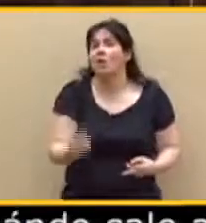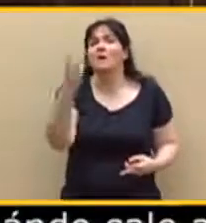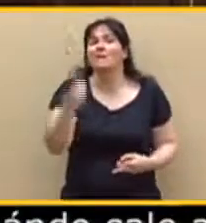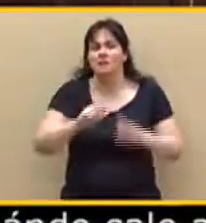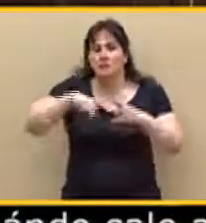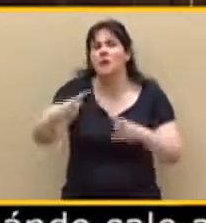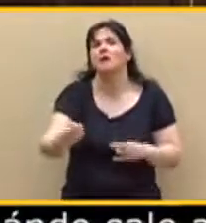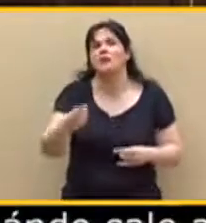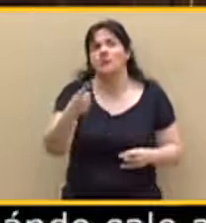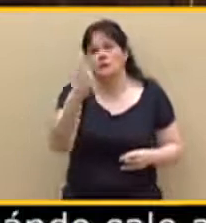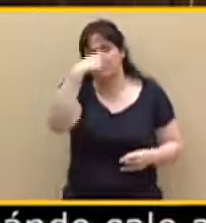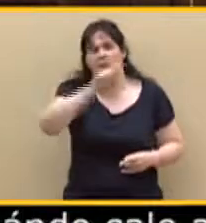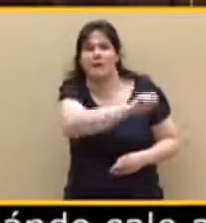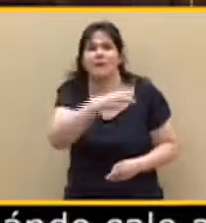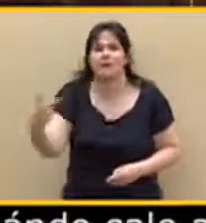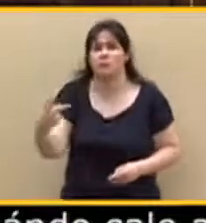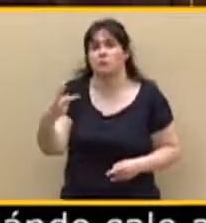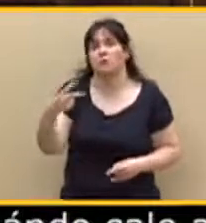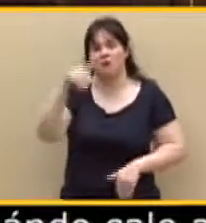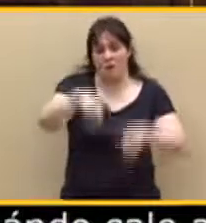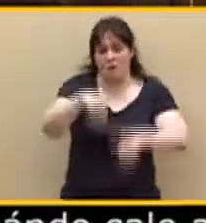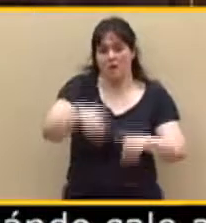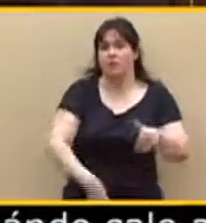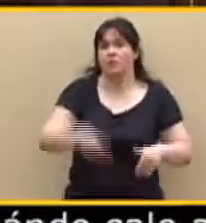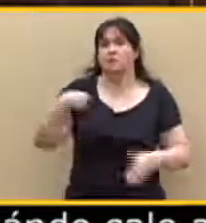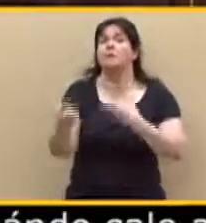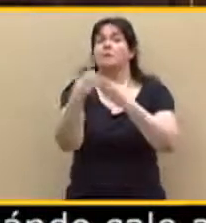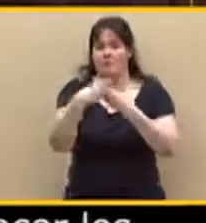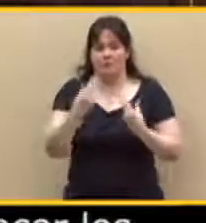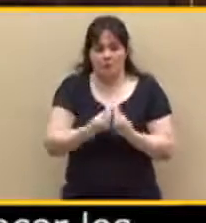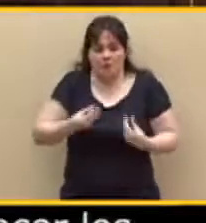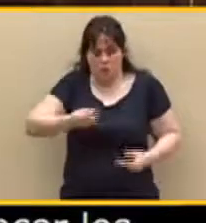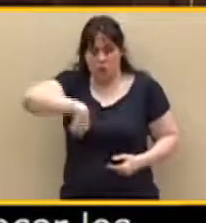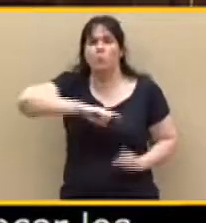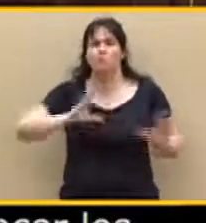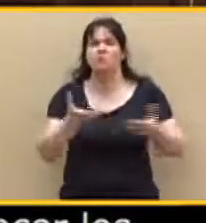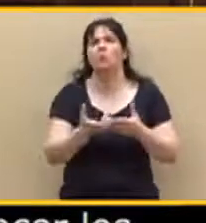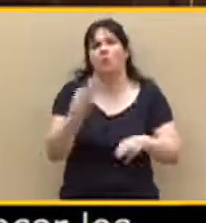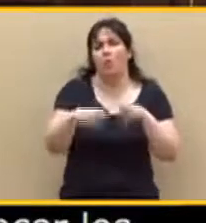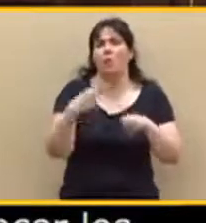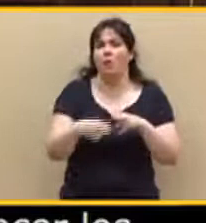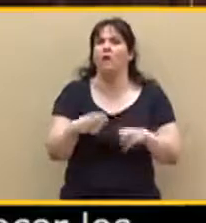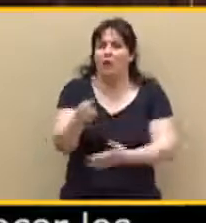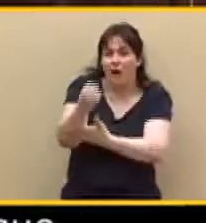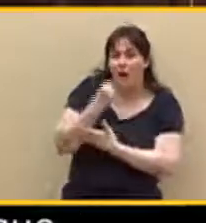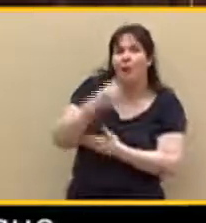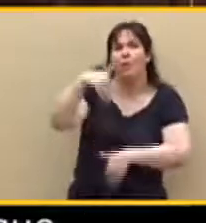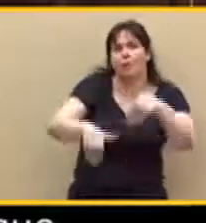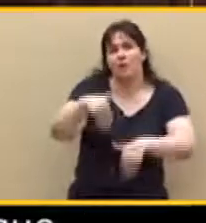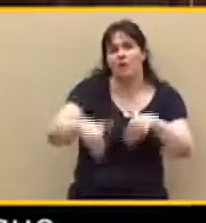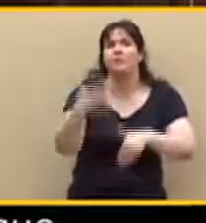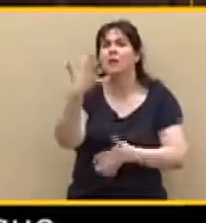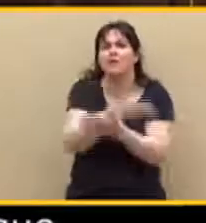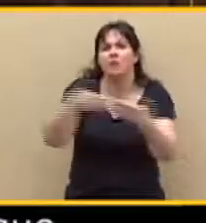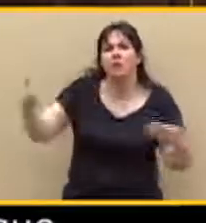primeras elecciones generales en las que participaba mi formación política, cuando habíamos obtenido el respaldo electoral de 5 millones de españoles y